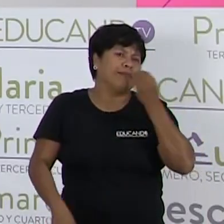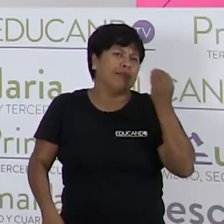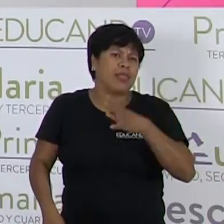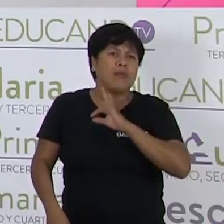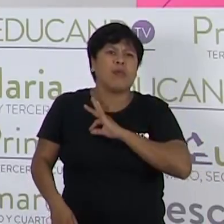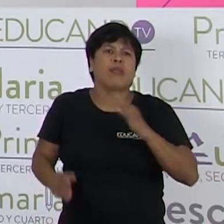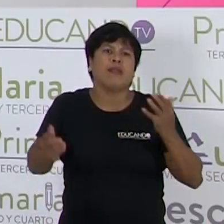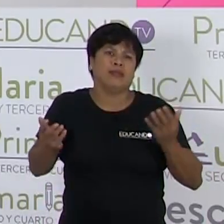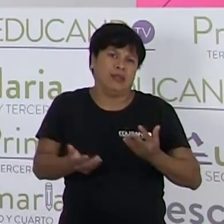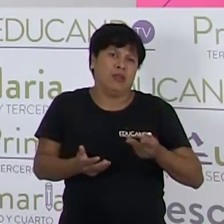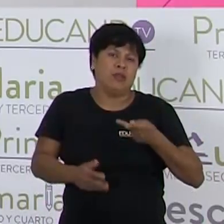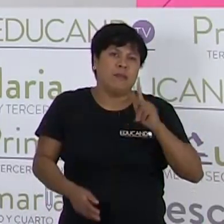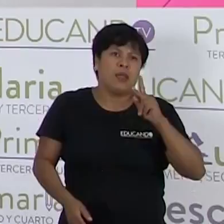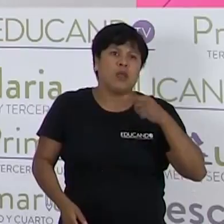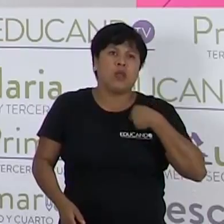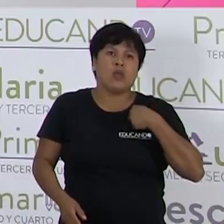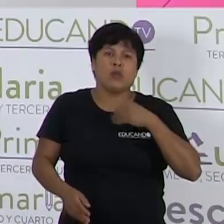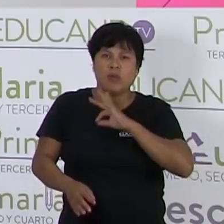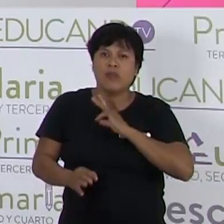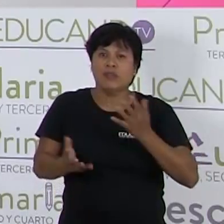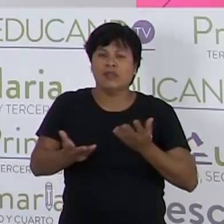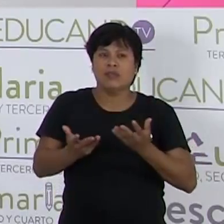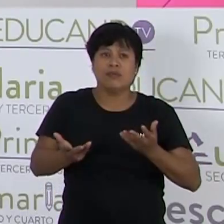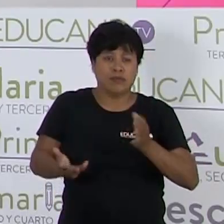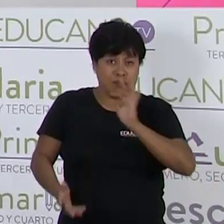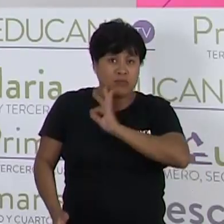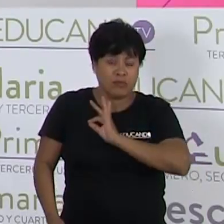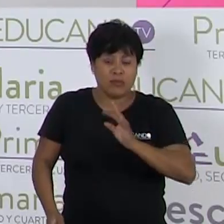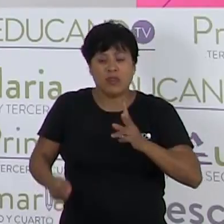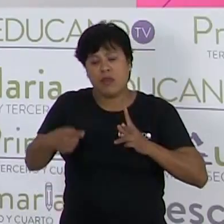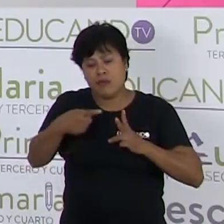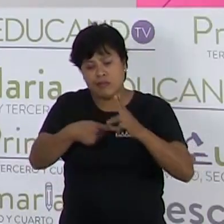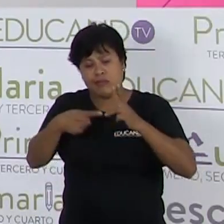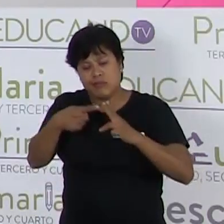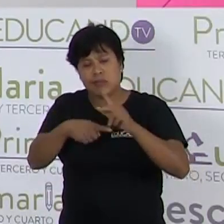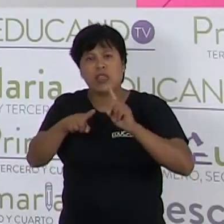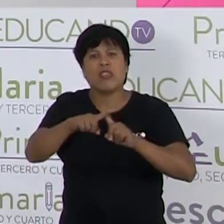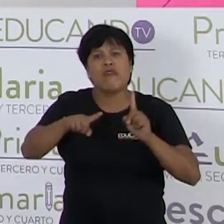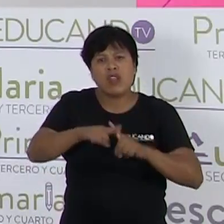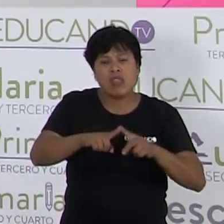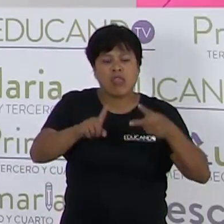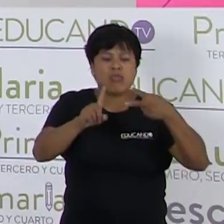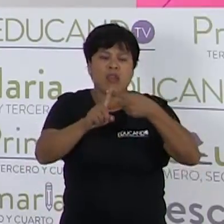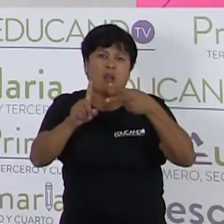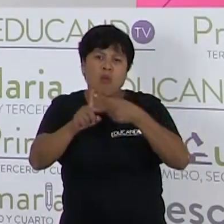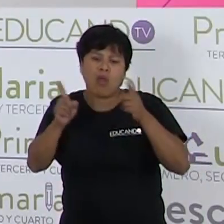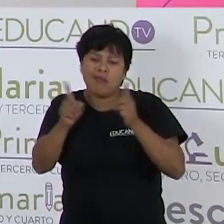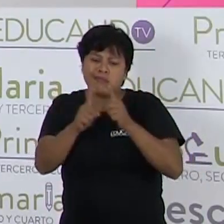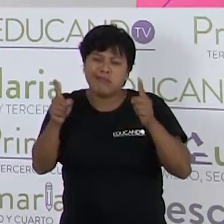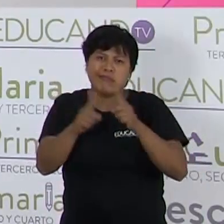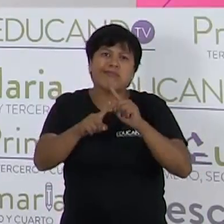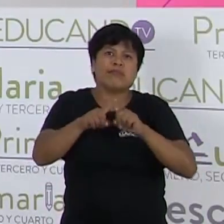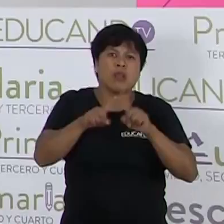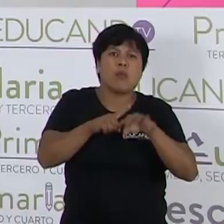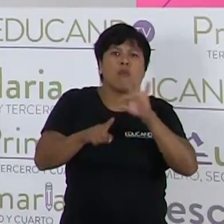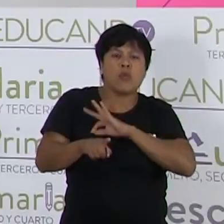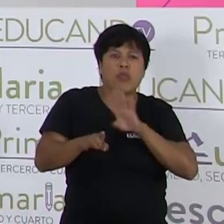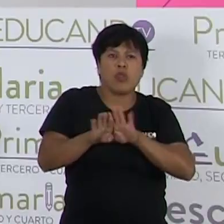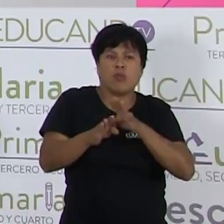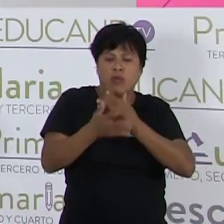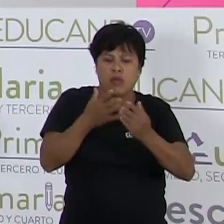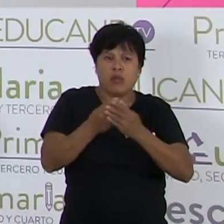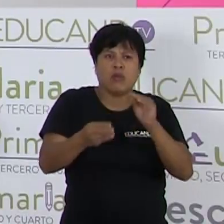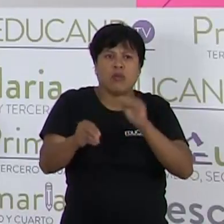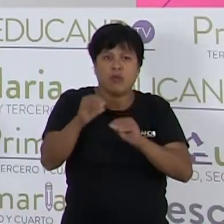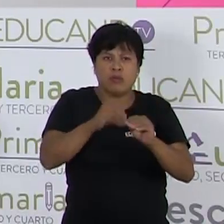hacerlos y que tú los hagas en casita. Puedes cortar diferentes tipos de triángulos y con ellos ir formando diferentes